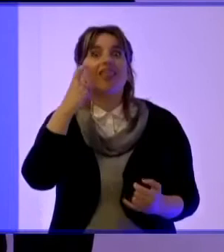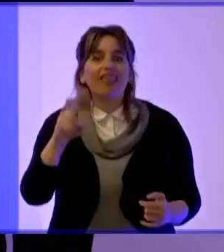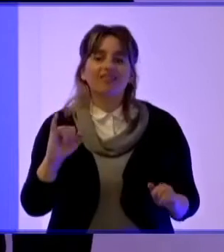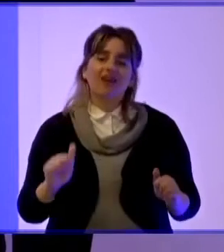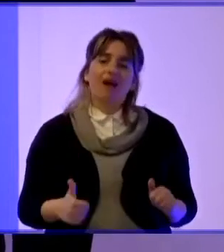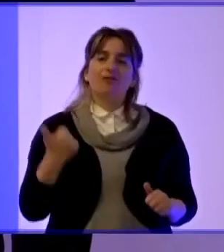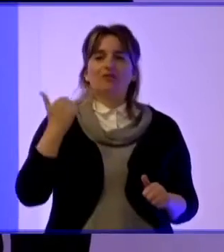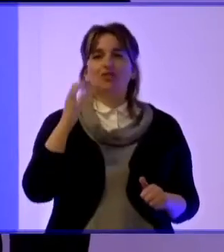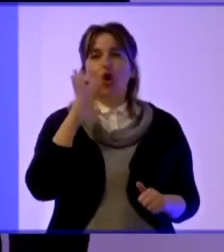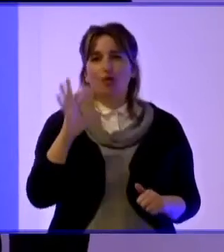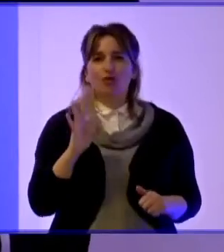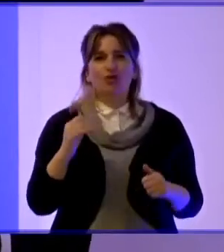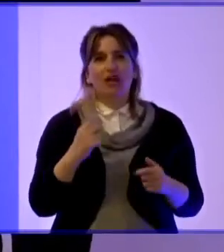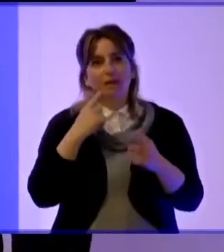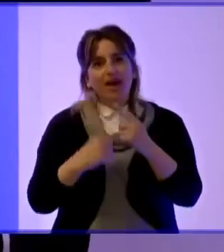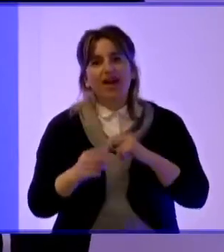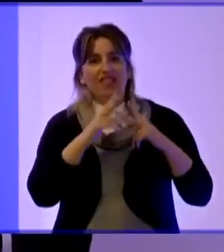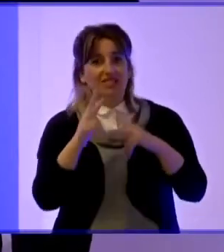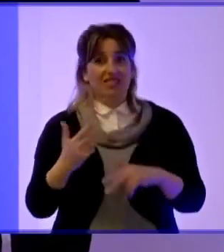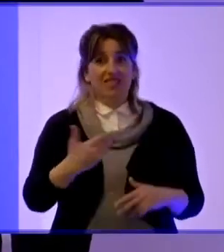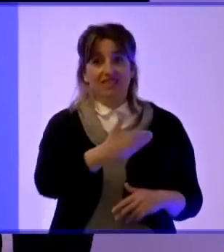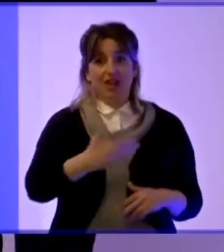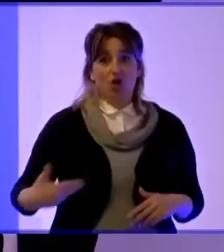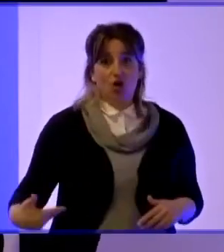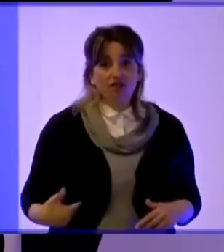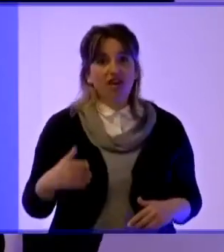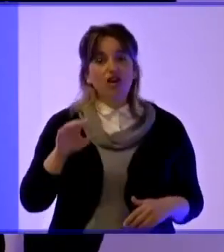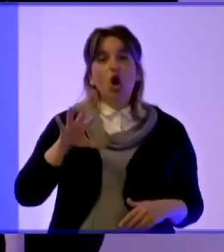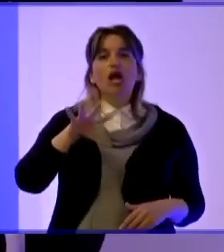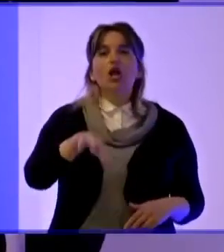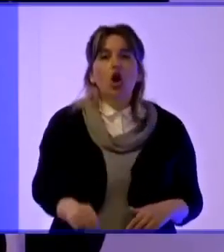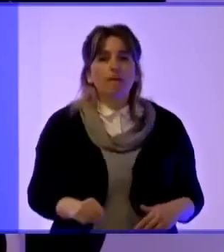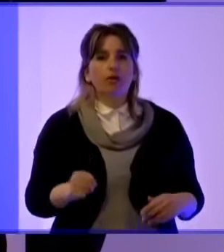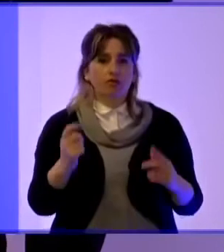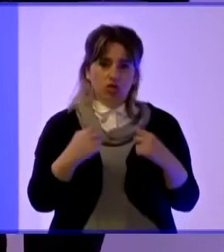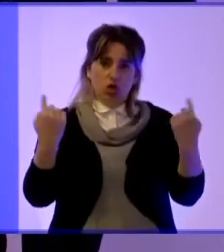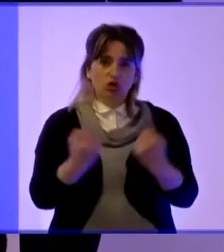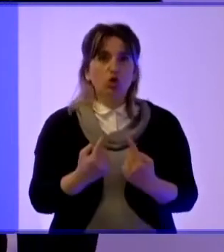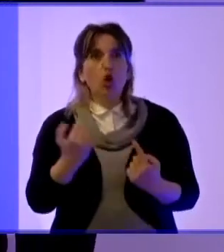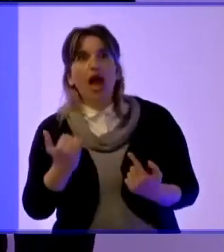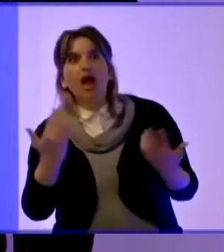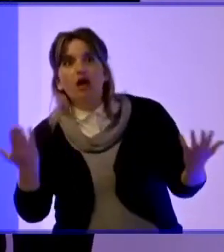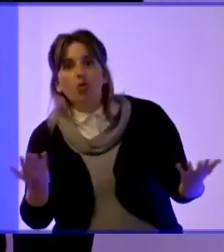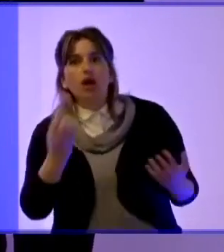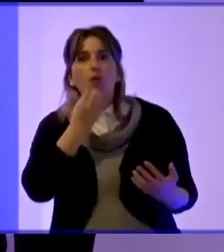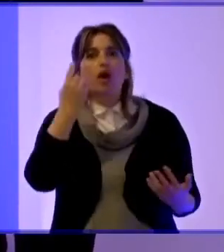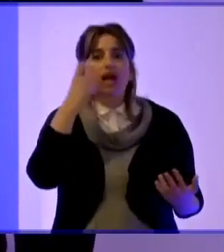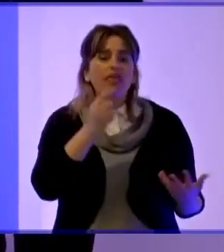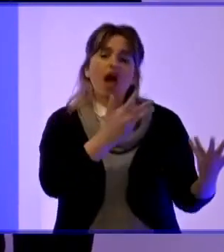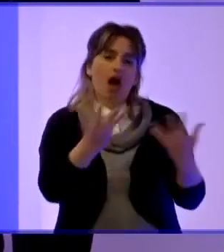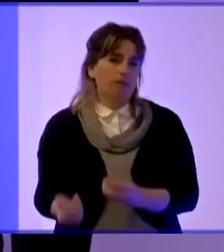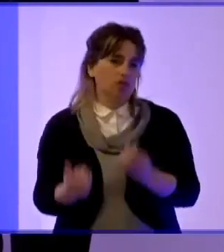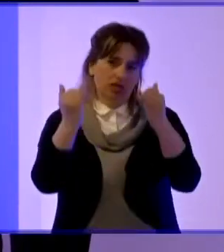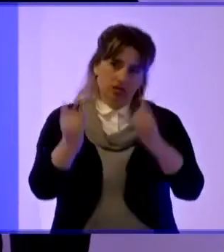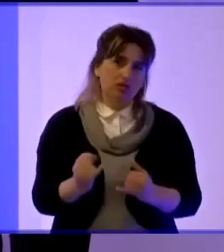esta oportunidad para transmitir desde el gobierno el compromiso que tenemos para cuando haya una buena idea apoyar a